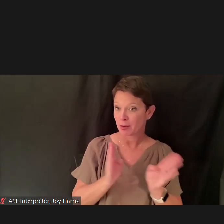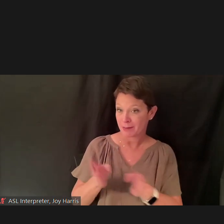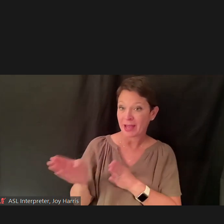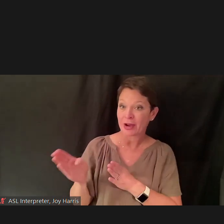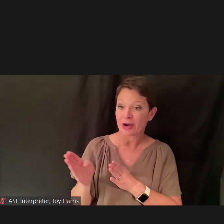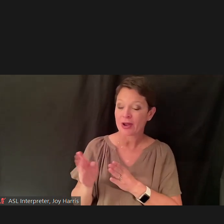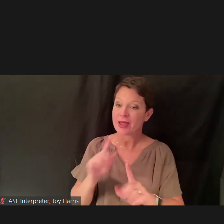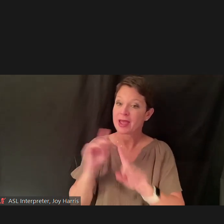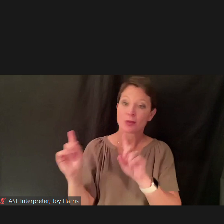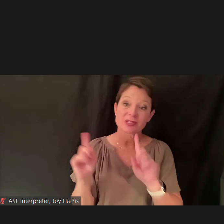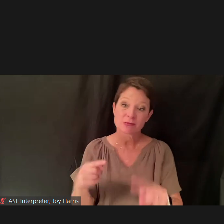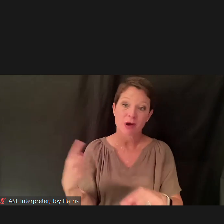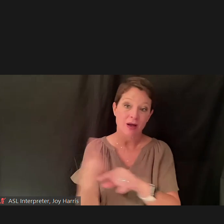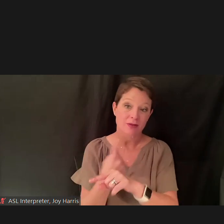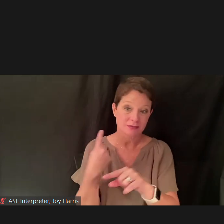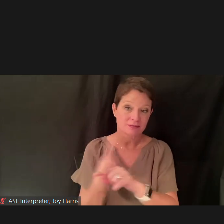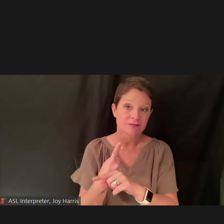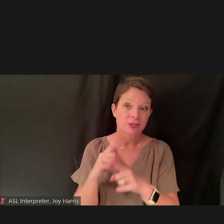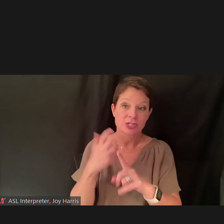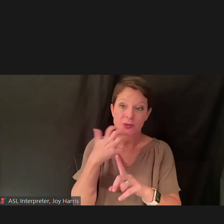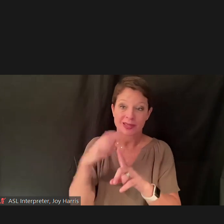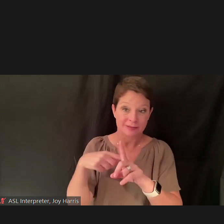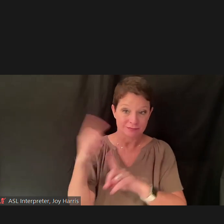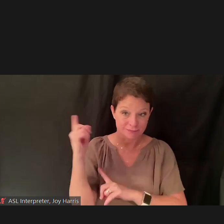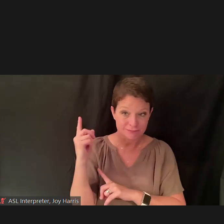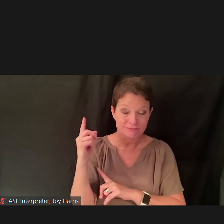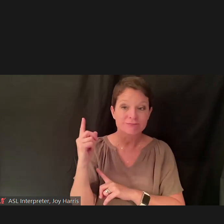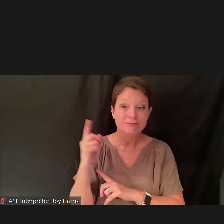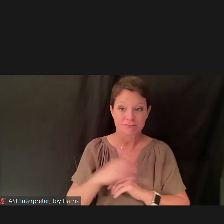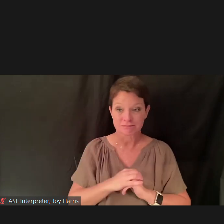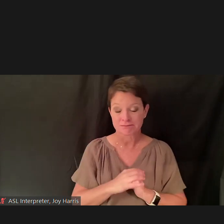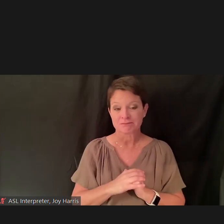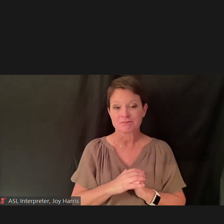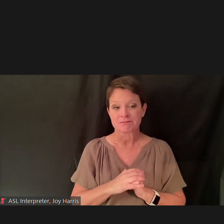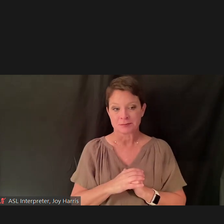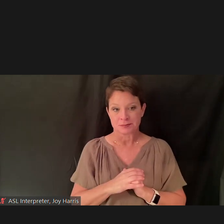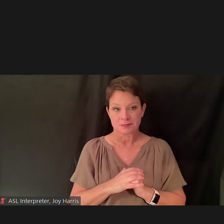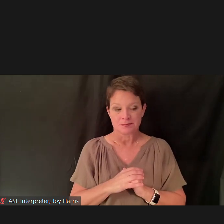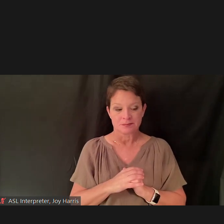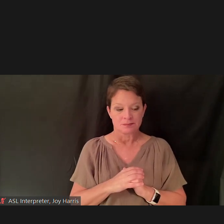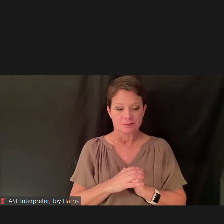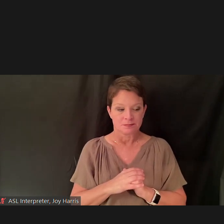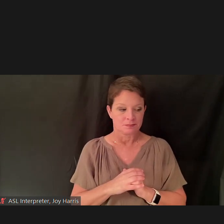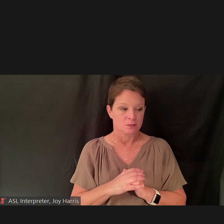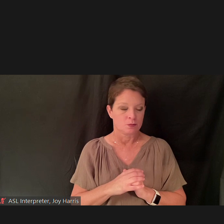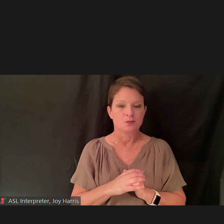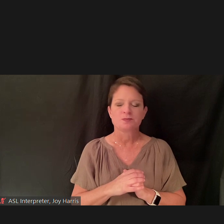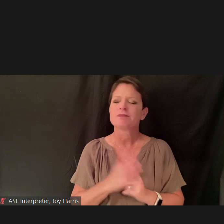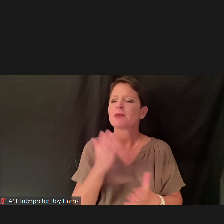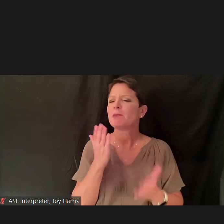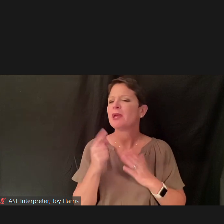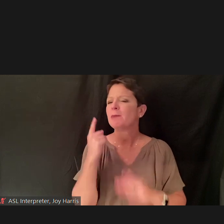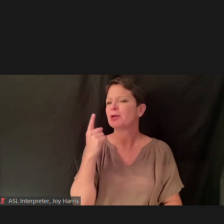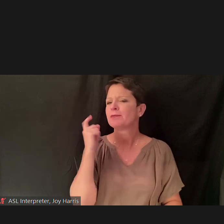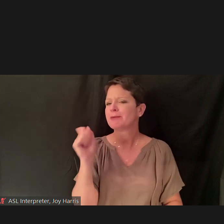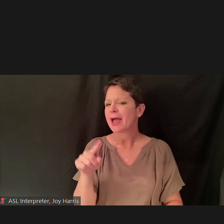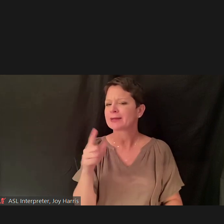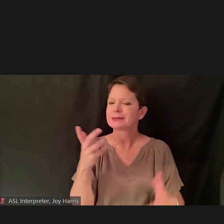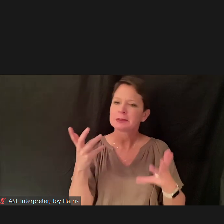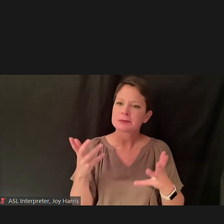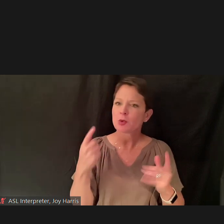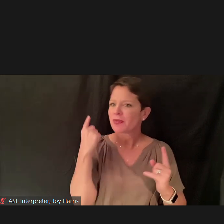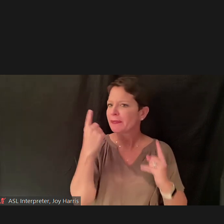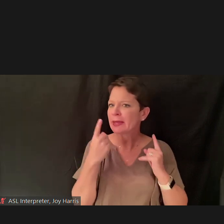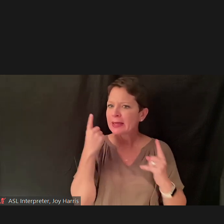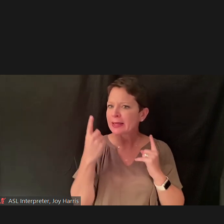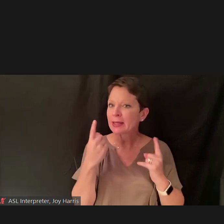and a sus respond to comunidades excessive heat this en summer and cómo beyond. manejar estos eventos de extremo So you calor may en la be ciudad. asking, or